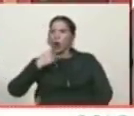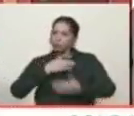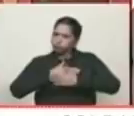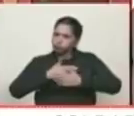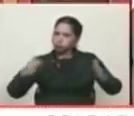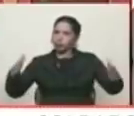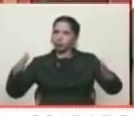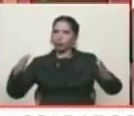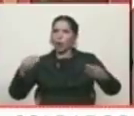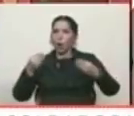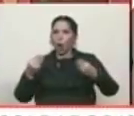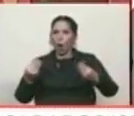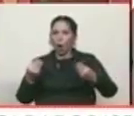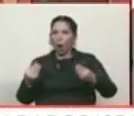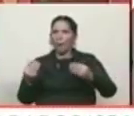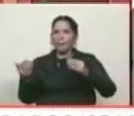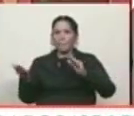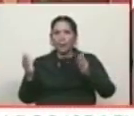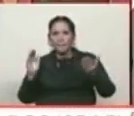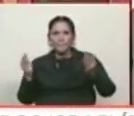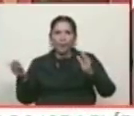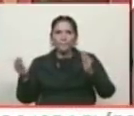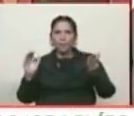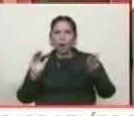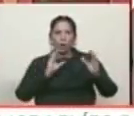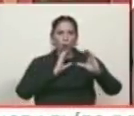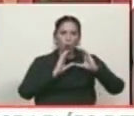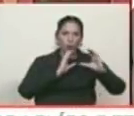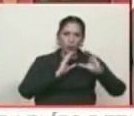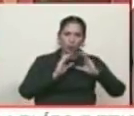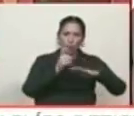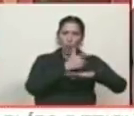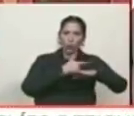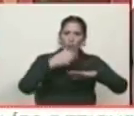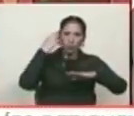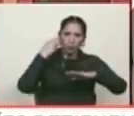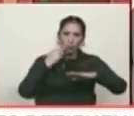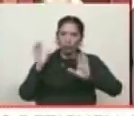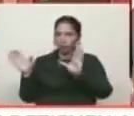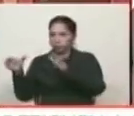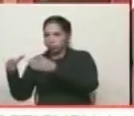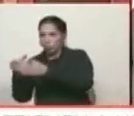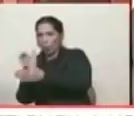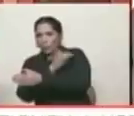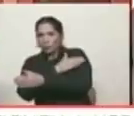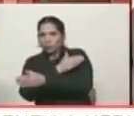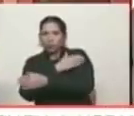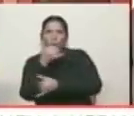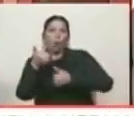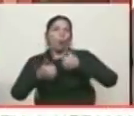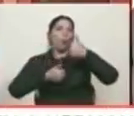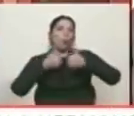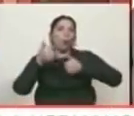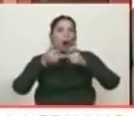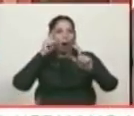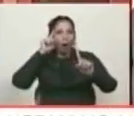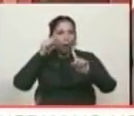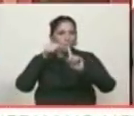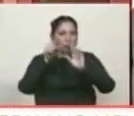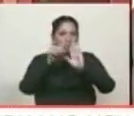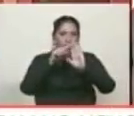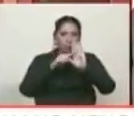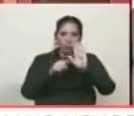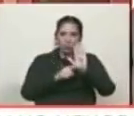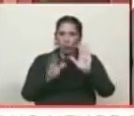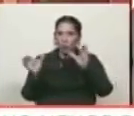ofrecerse como mediador en las conversaciones entre el gobierno bolivariano y los sectores de oposición. ¿Y cuál es la posición de esta